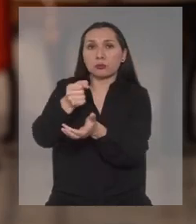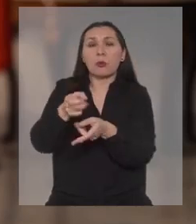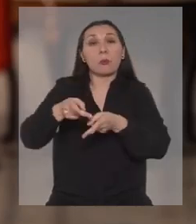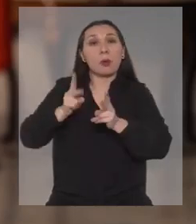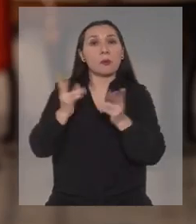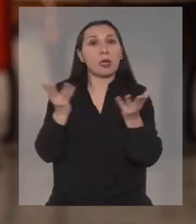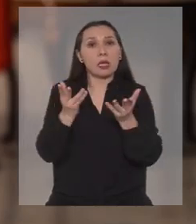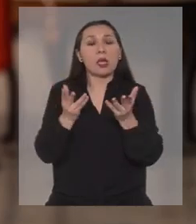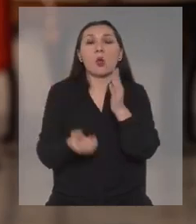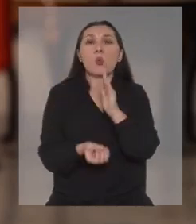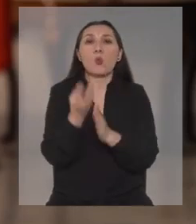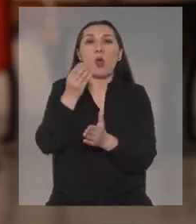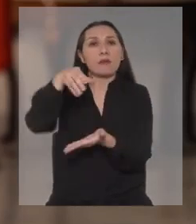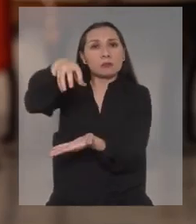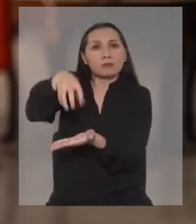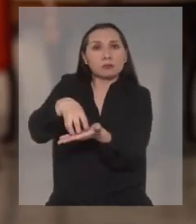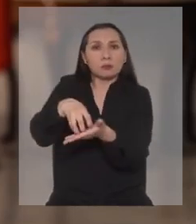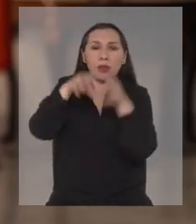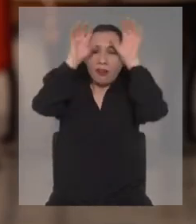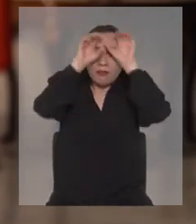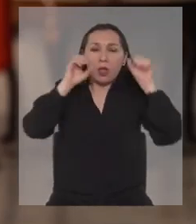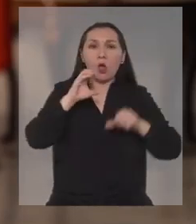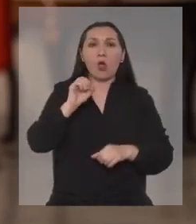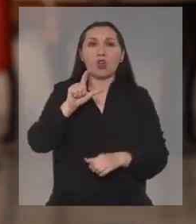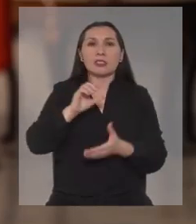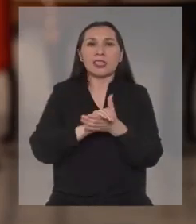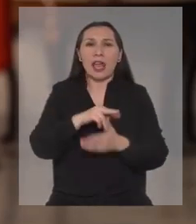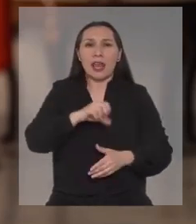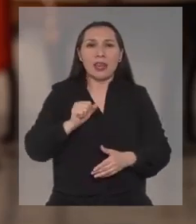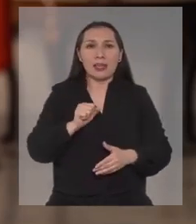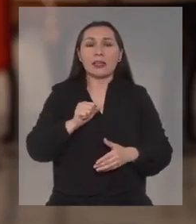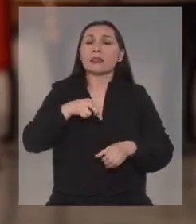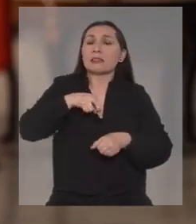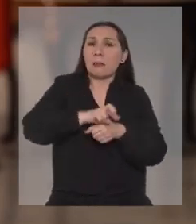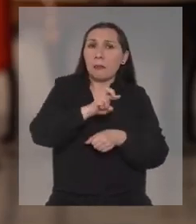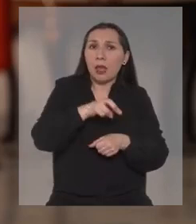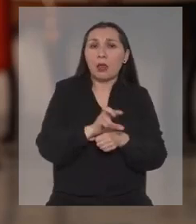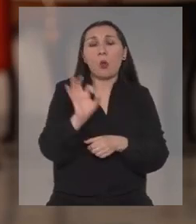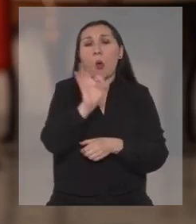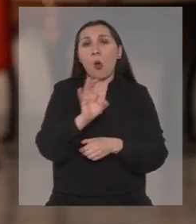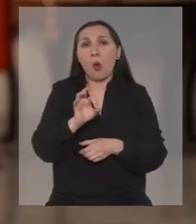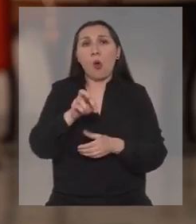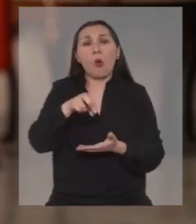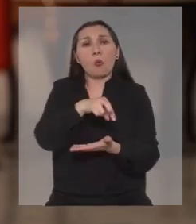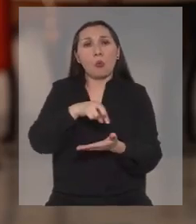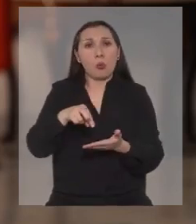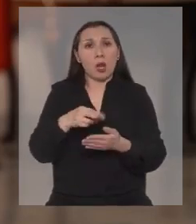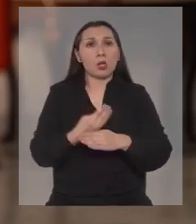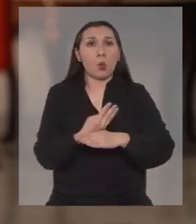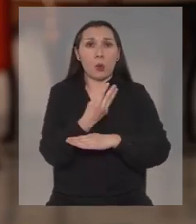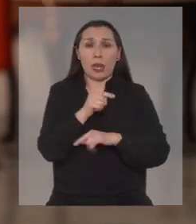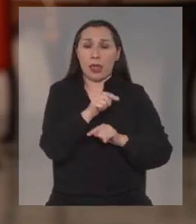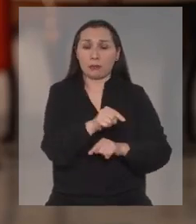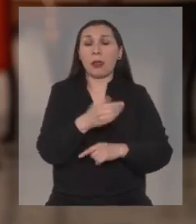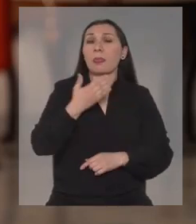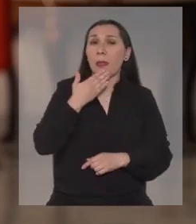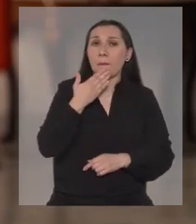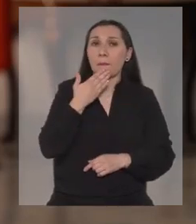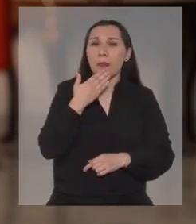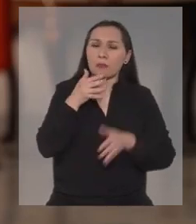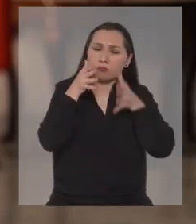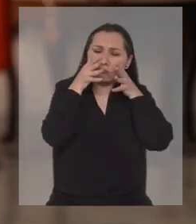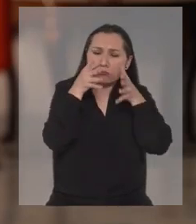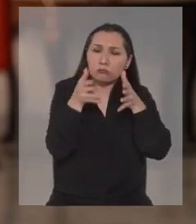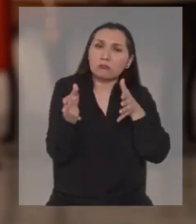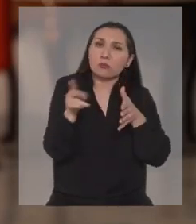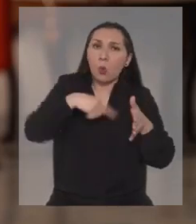cosas abrir nuevas sedes de la fiscalía en colchane en San Pedro de atacama o en Puerto Williams también hemos puesto